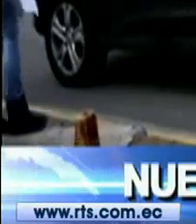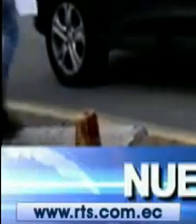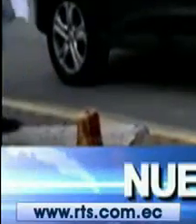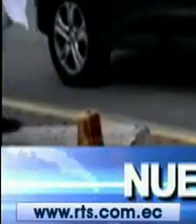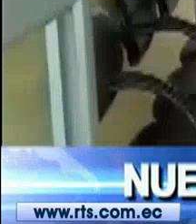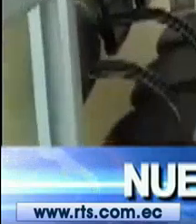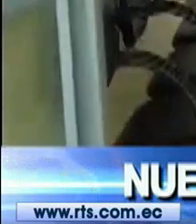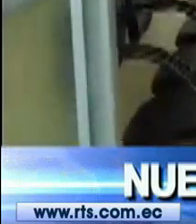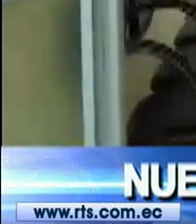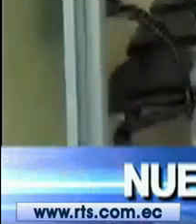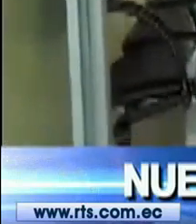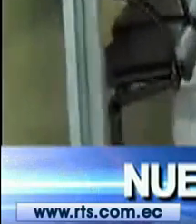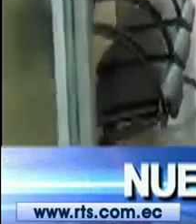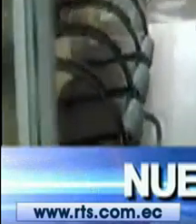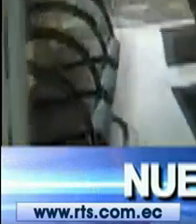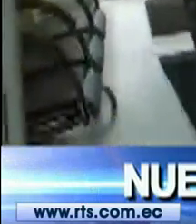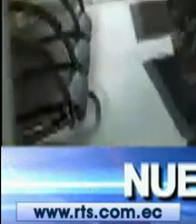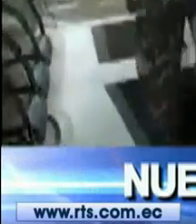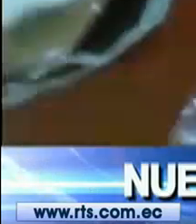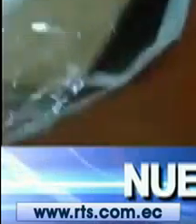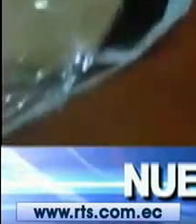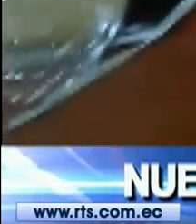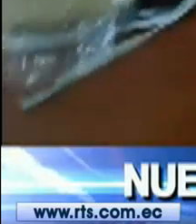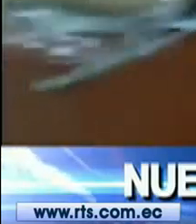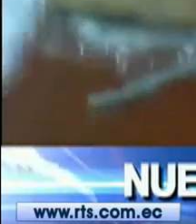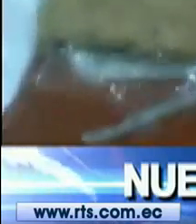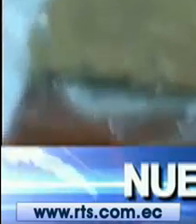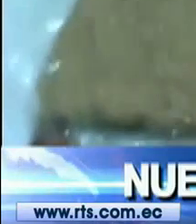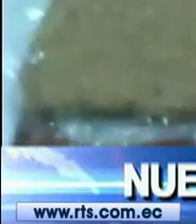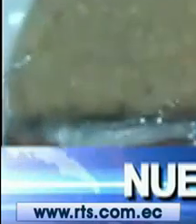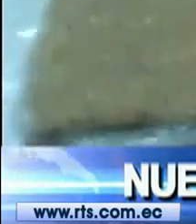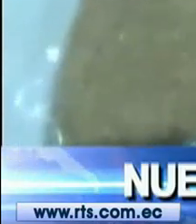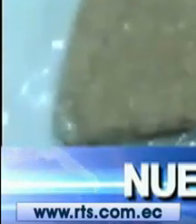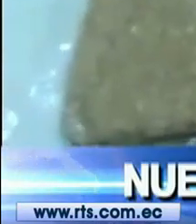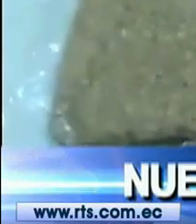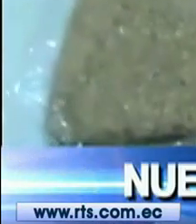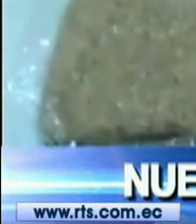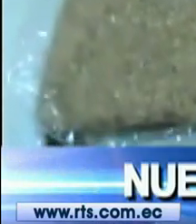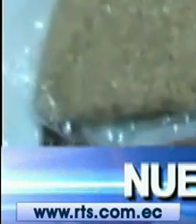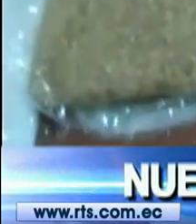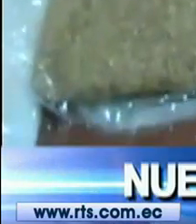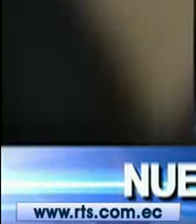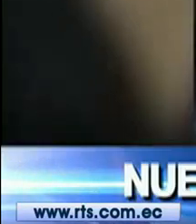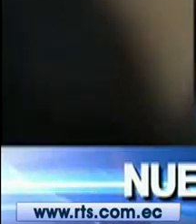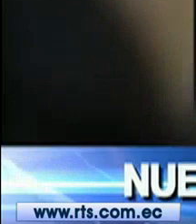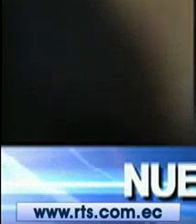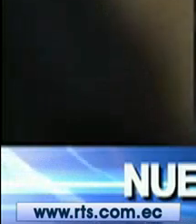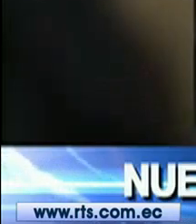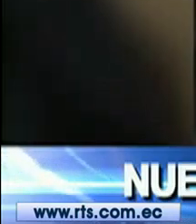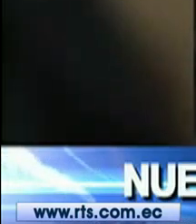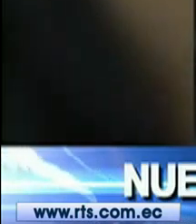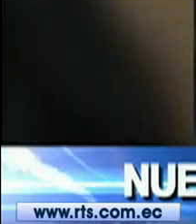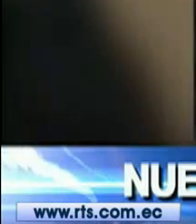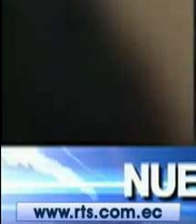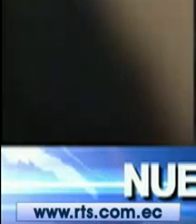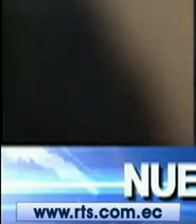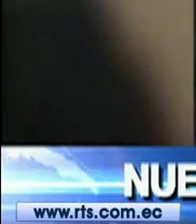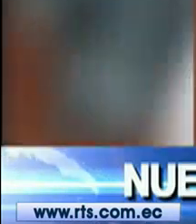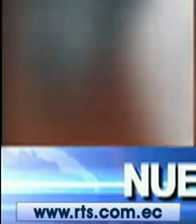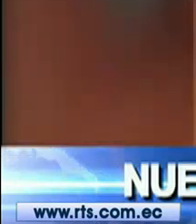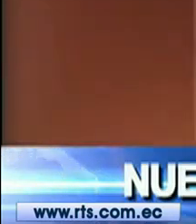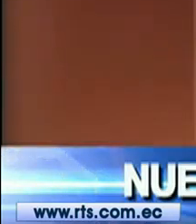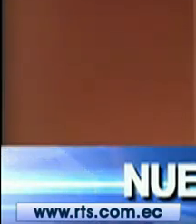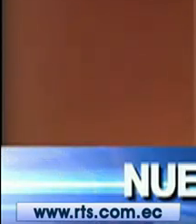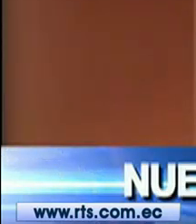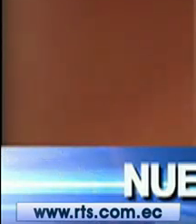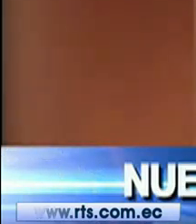Además, nuevo golpe al microtráfico. 35 kilos de droga fueron incautados